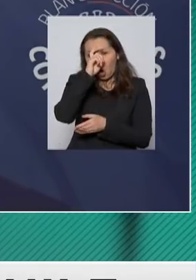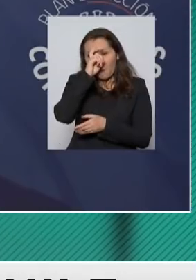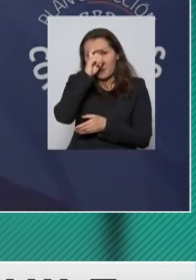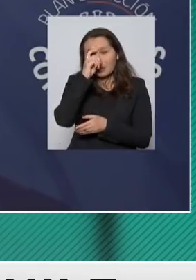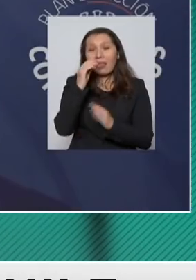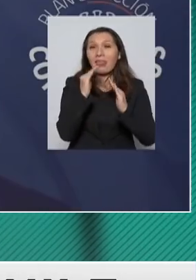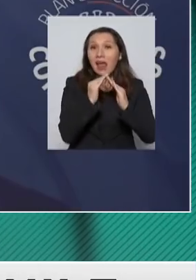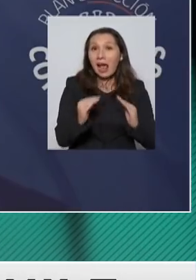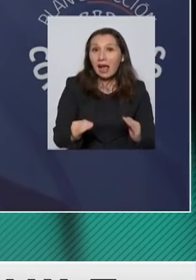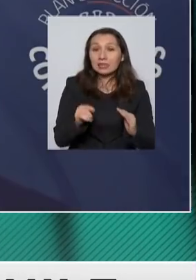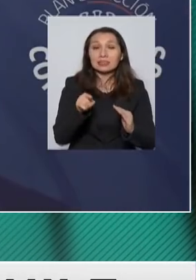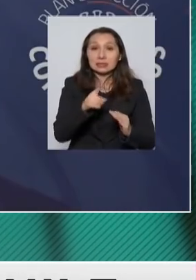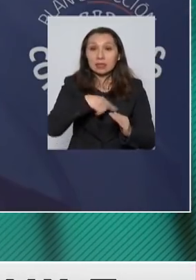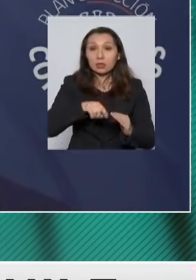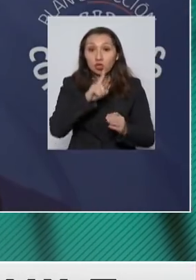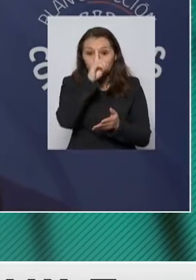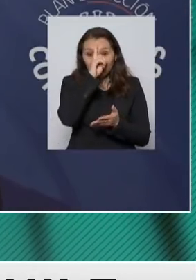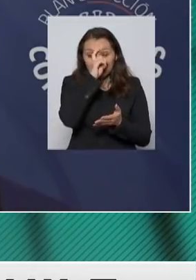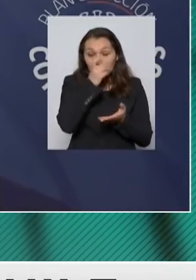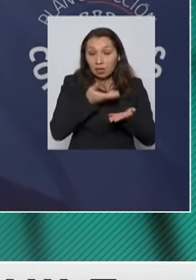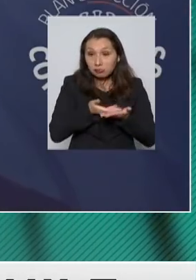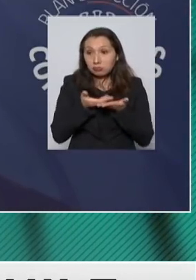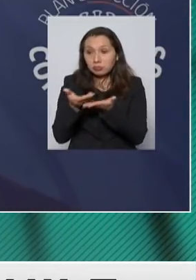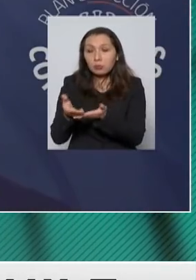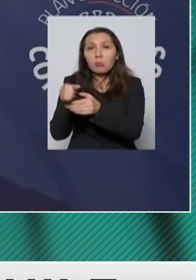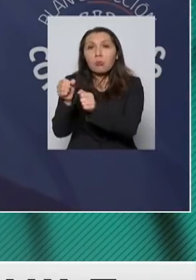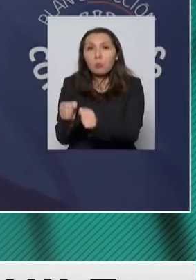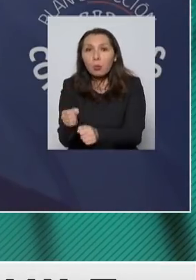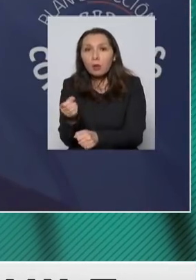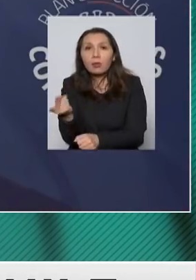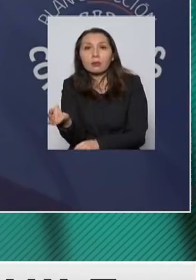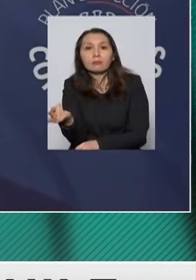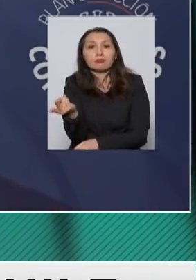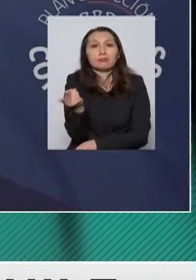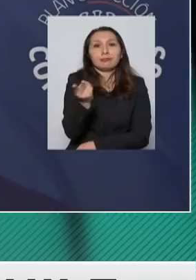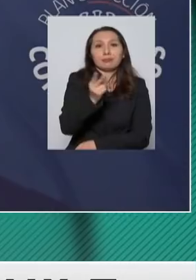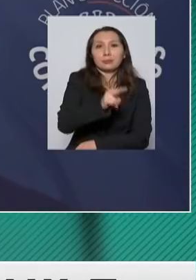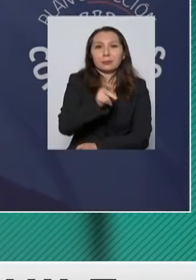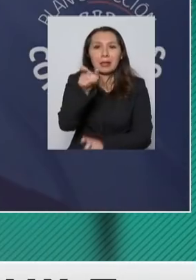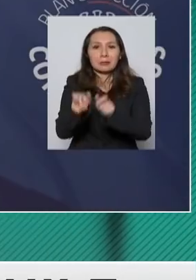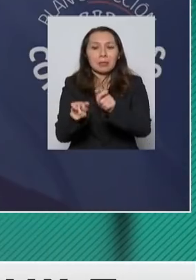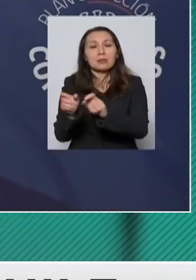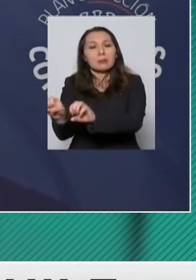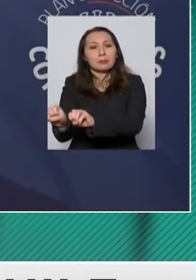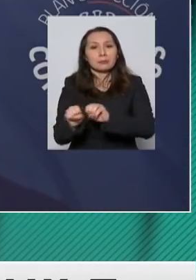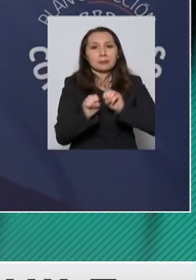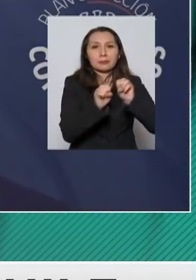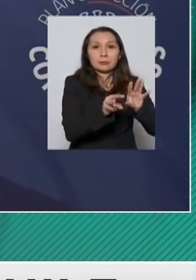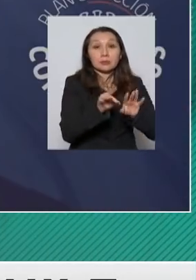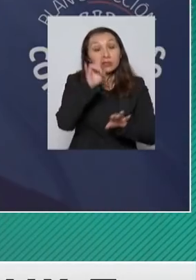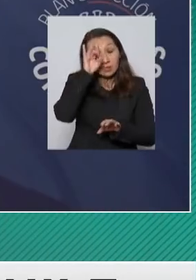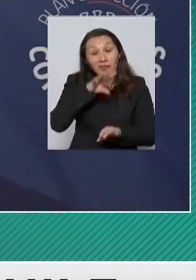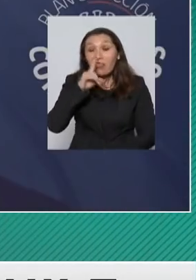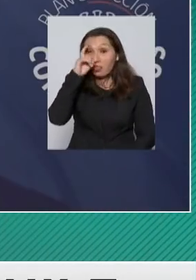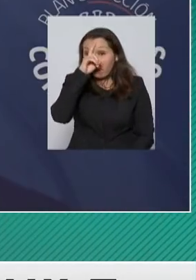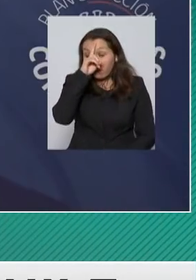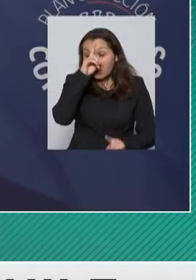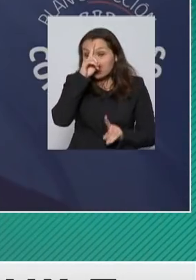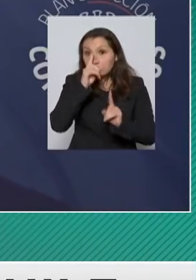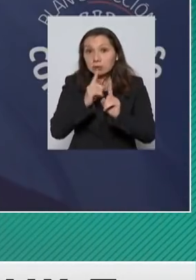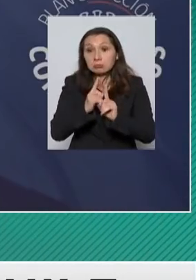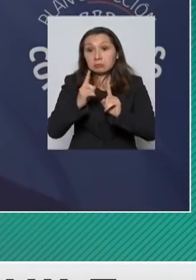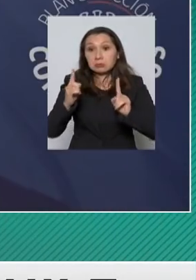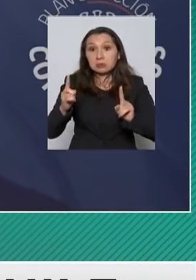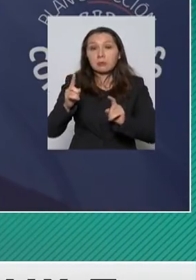hospitalización domiciliaria de nuestros hospitales la posibilidad de que estas personas se trasladen. Sabemos lo duro que es que